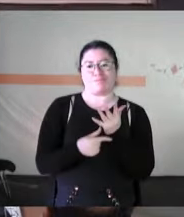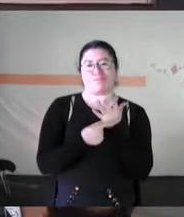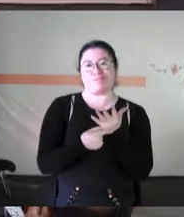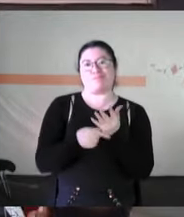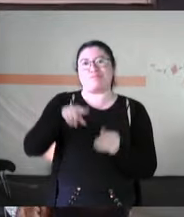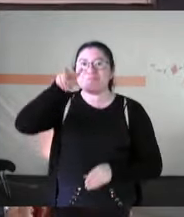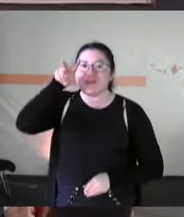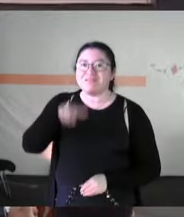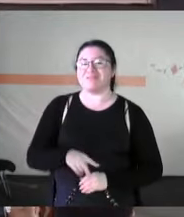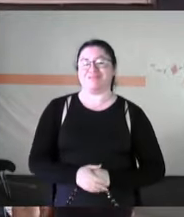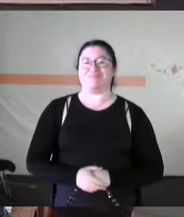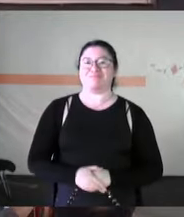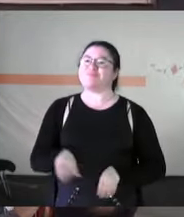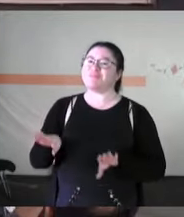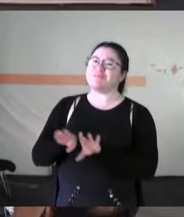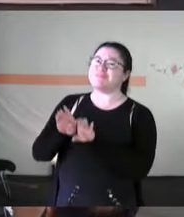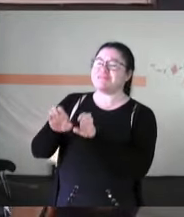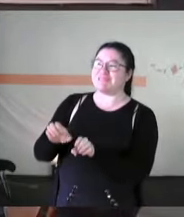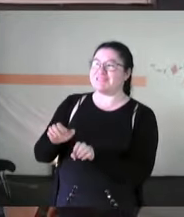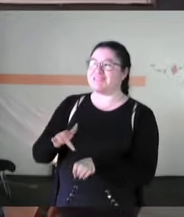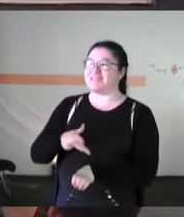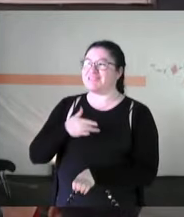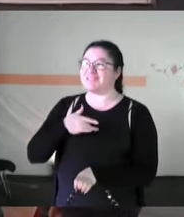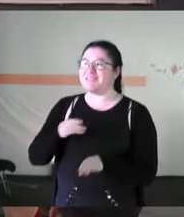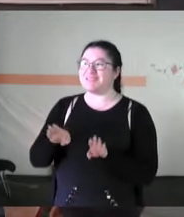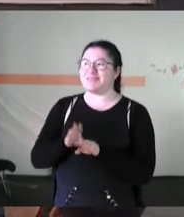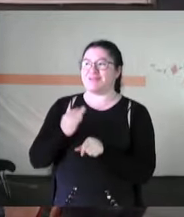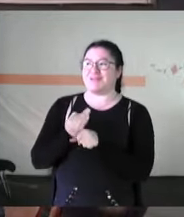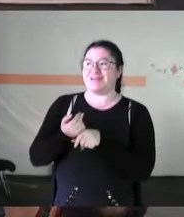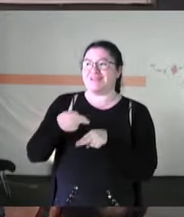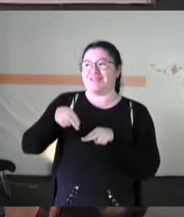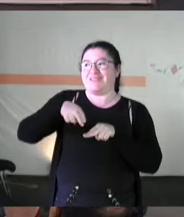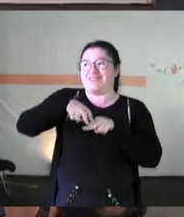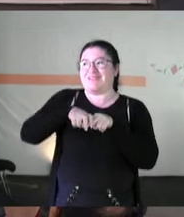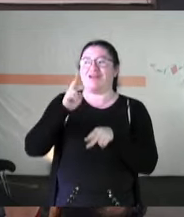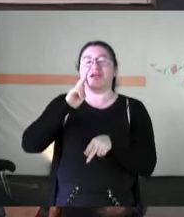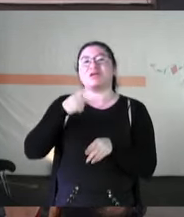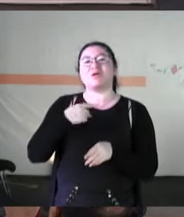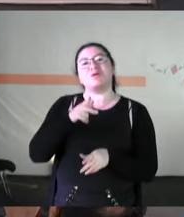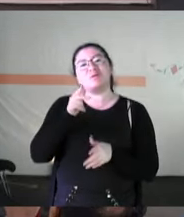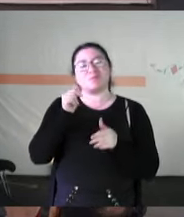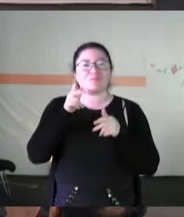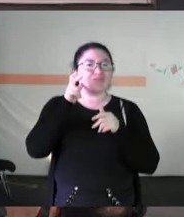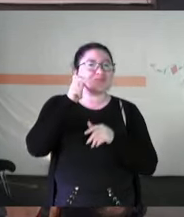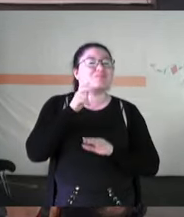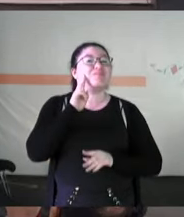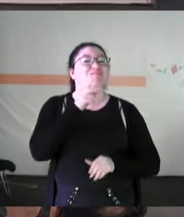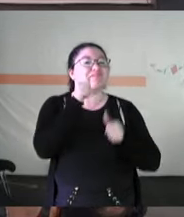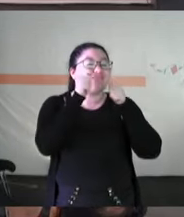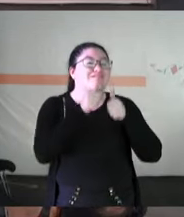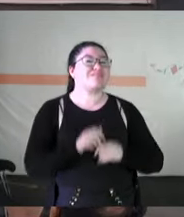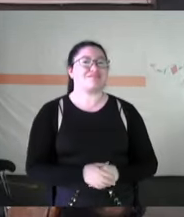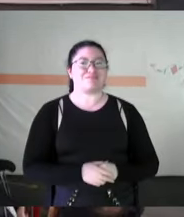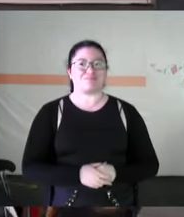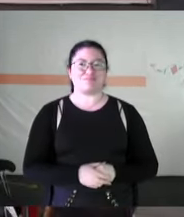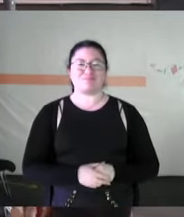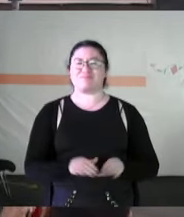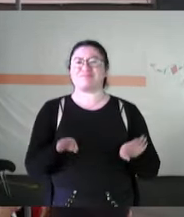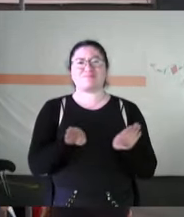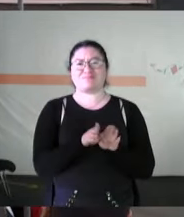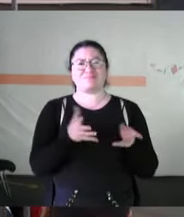estás? ¿Cómo te sientes? ¿Cómo va la vida? Ahora sí que me voy a sentar así y te escucho. ¿Cómo interpretar el horror